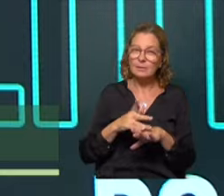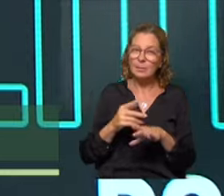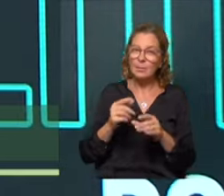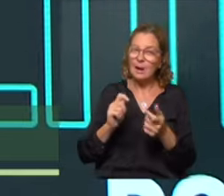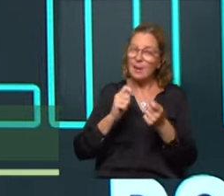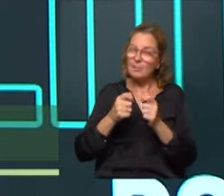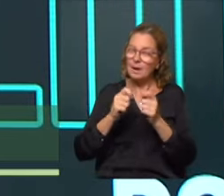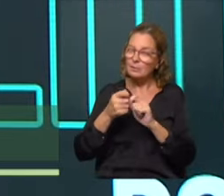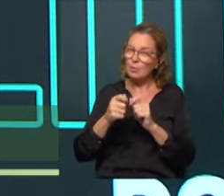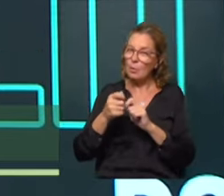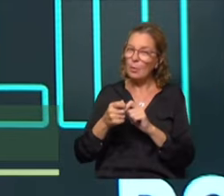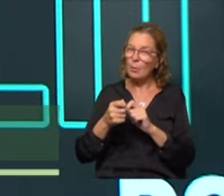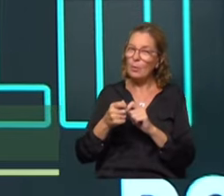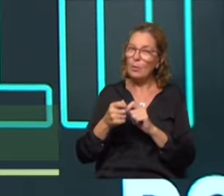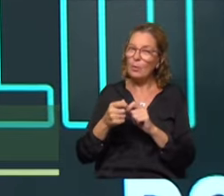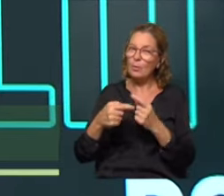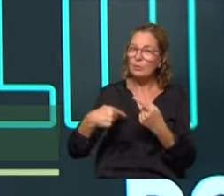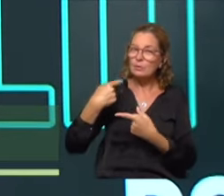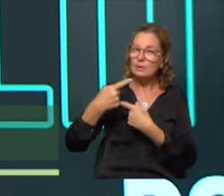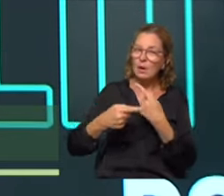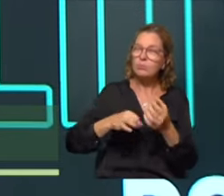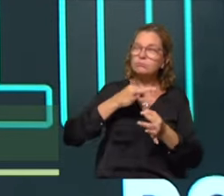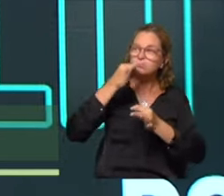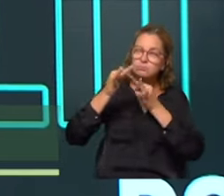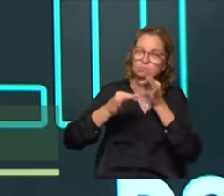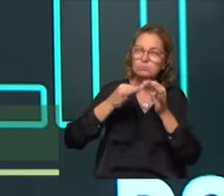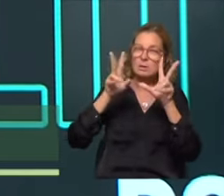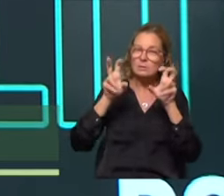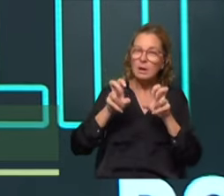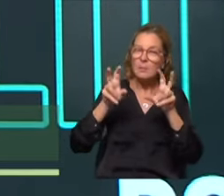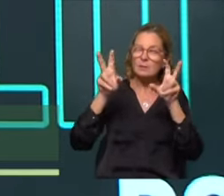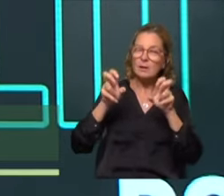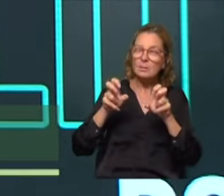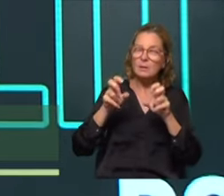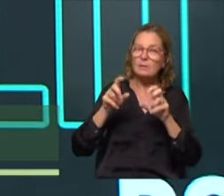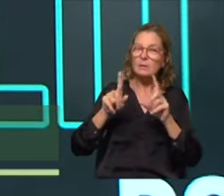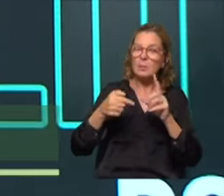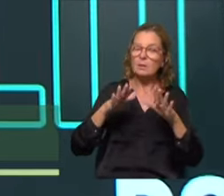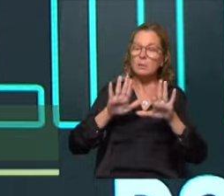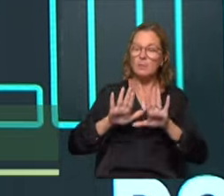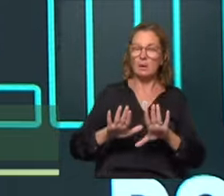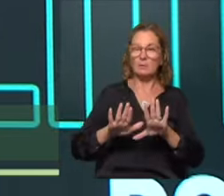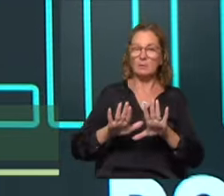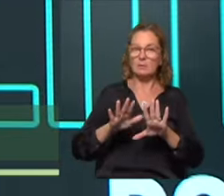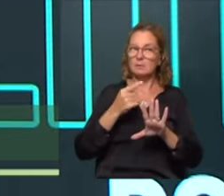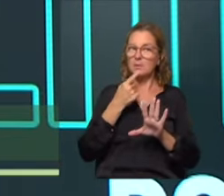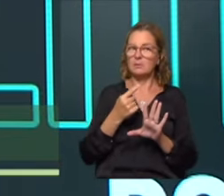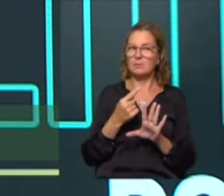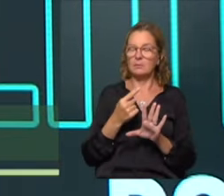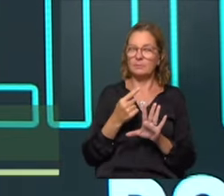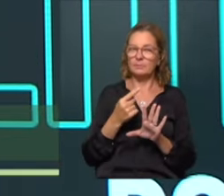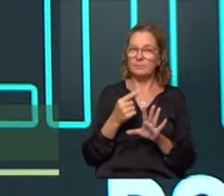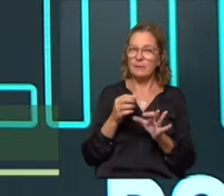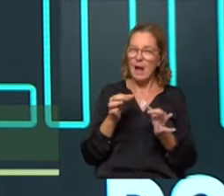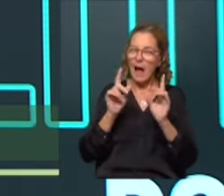como un desarrollo discursivo, temático, en un momento hace un parate, hace una